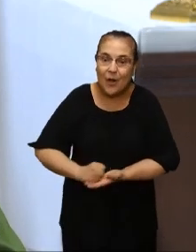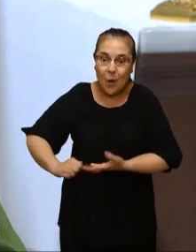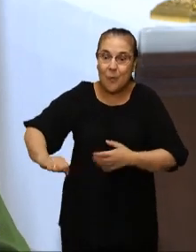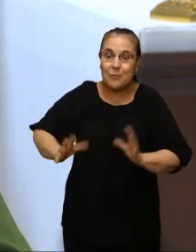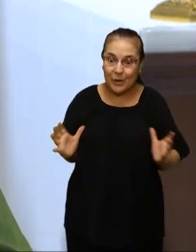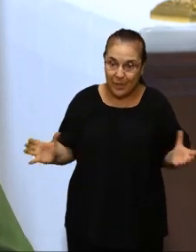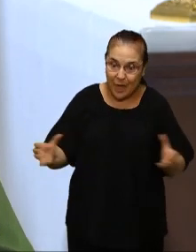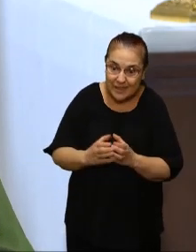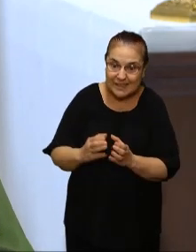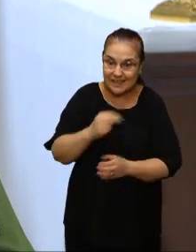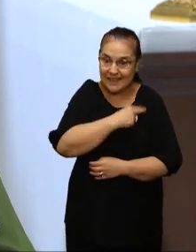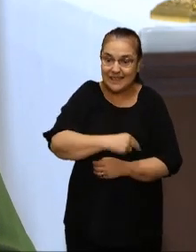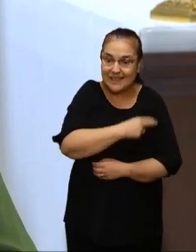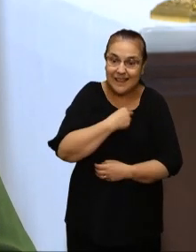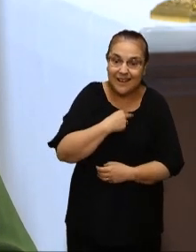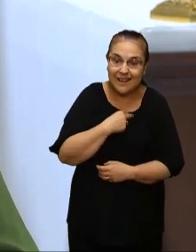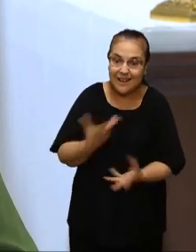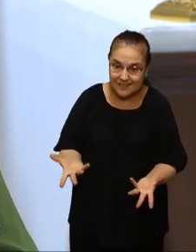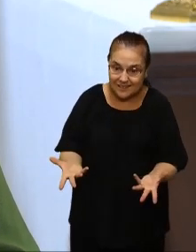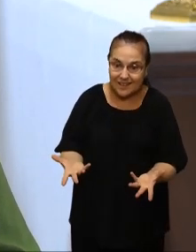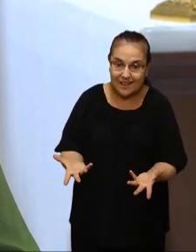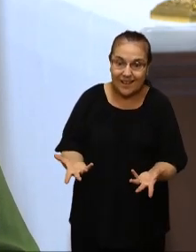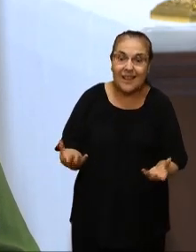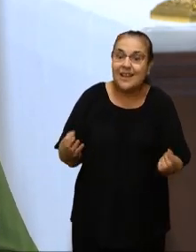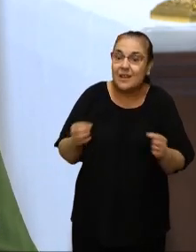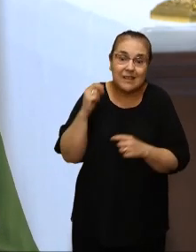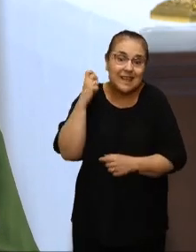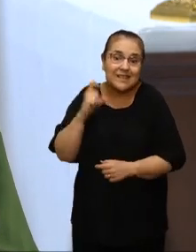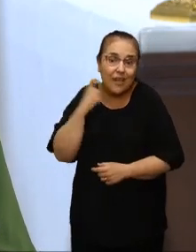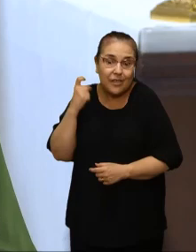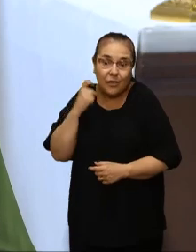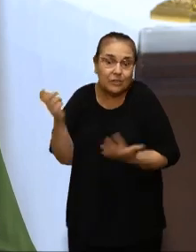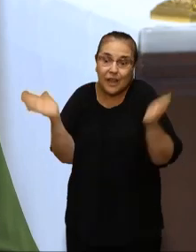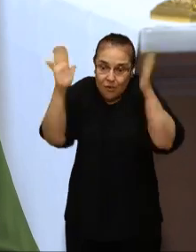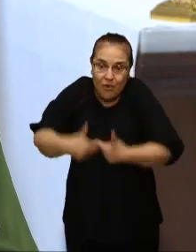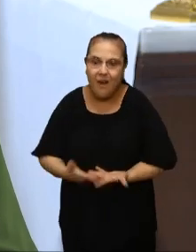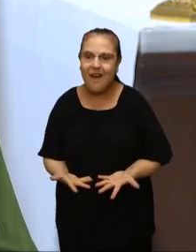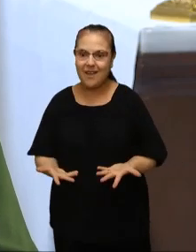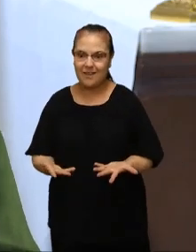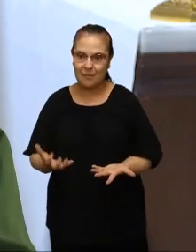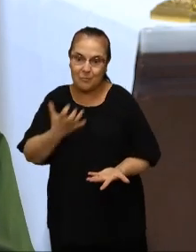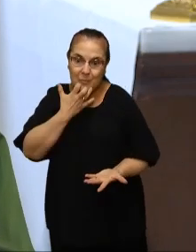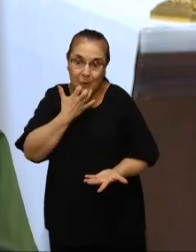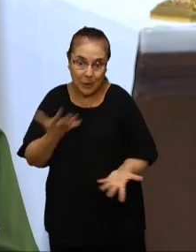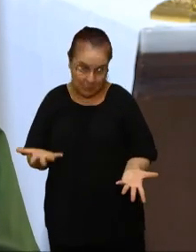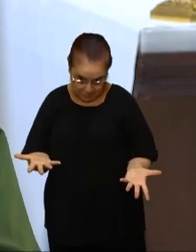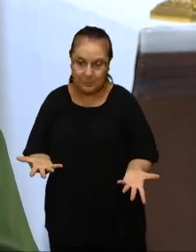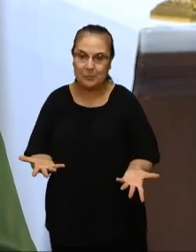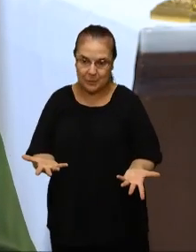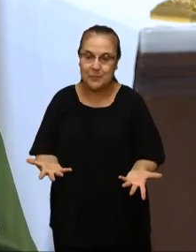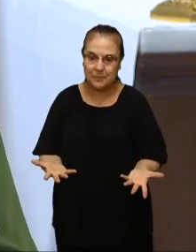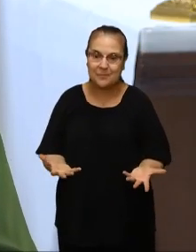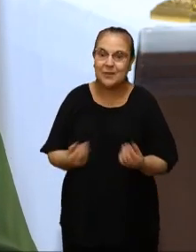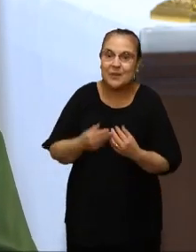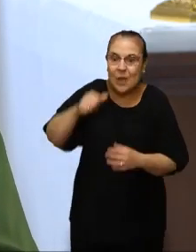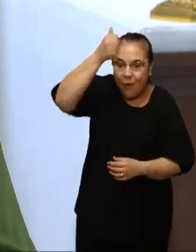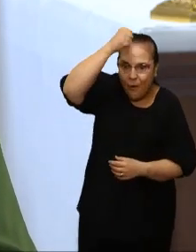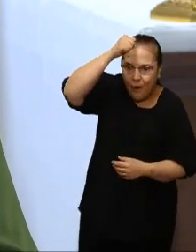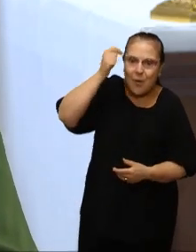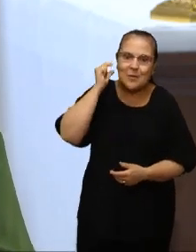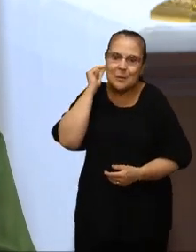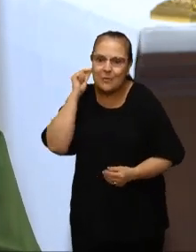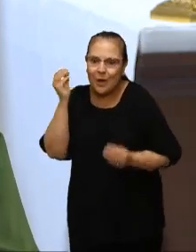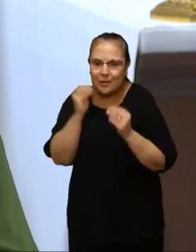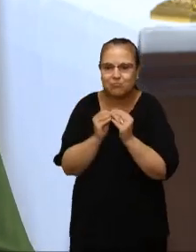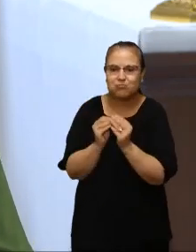suerte de tener un sacerdote. Los misioneros están haciendo posible que muchos hombres y mujeres se encuentren con Cristo